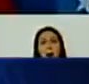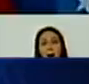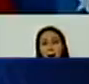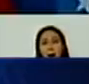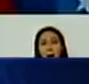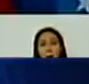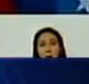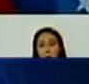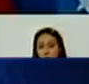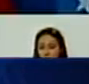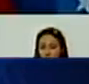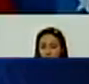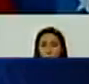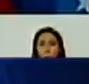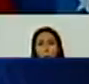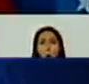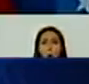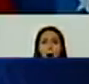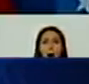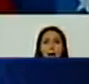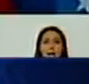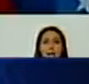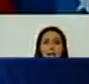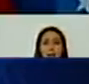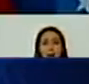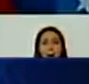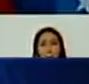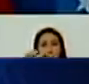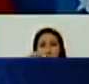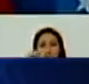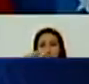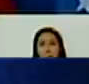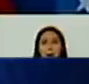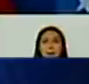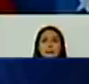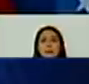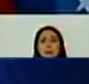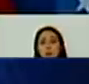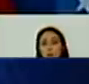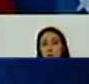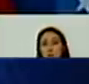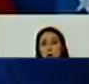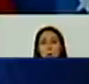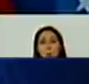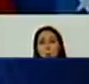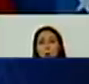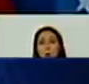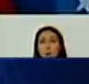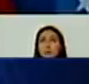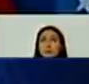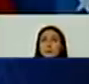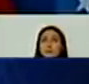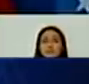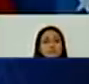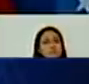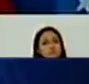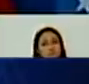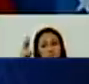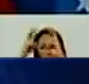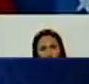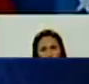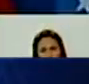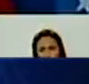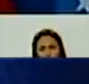150 paneles de cocaína con un peso de 171 kilogramos. La investigación determinó que la